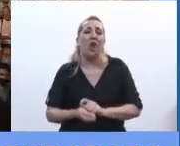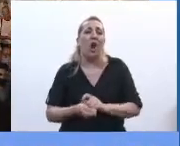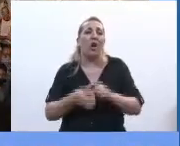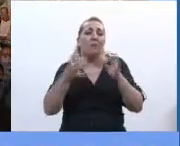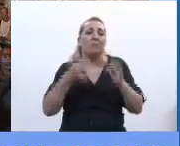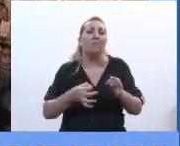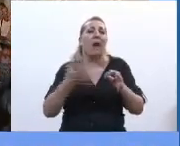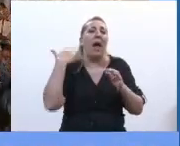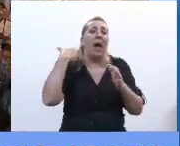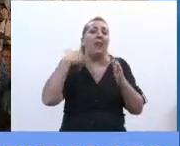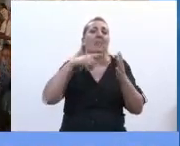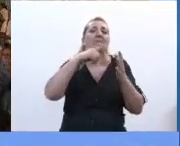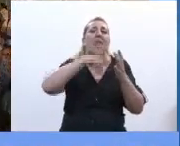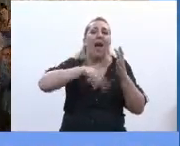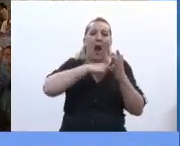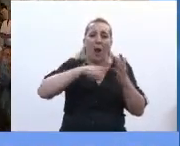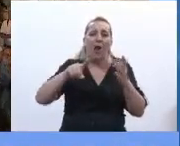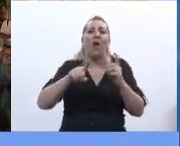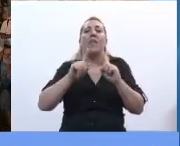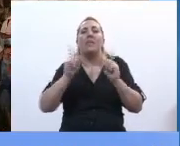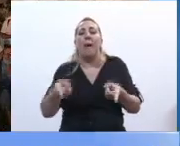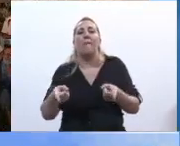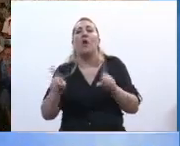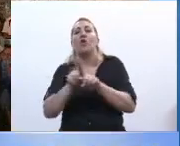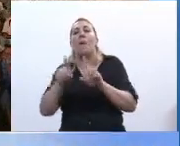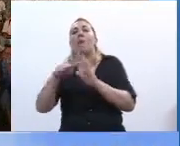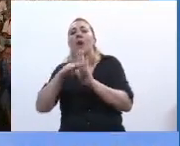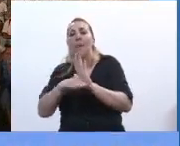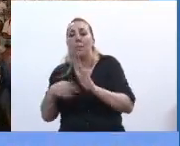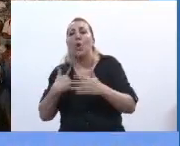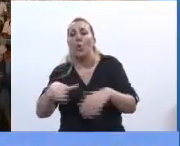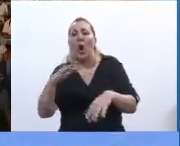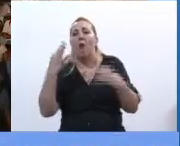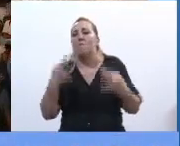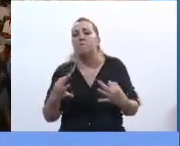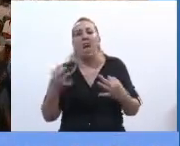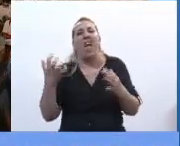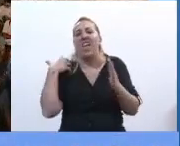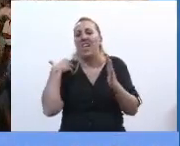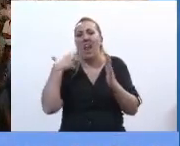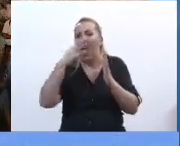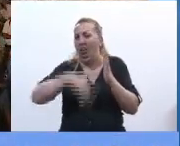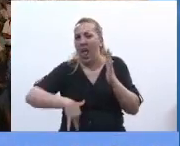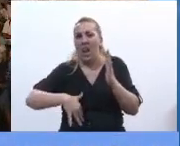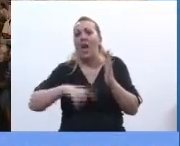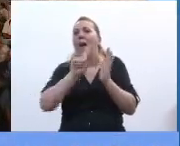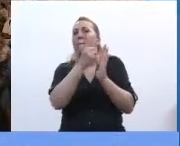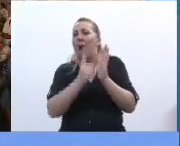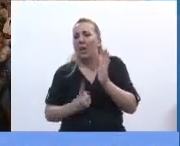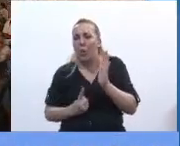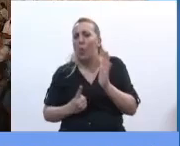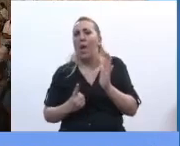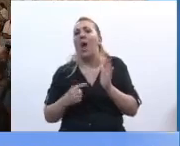parcial como la reglamentación voy a aprobar en general y en particular